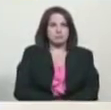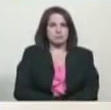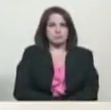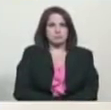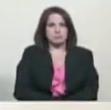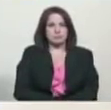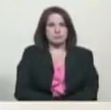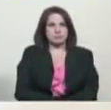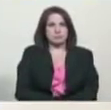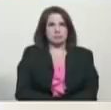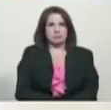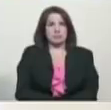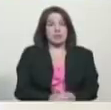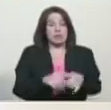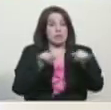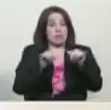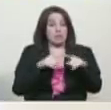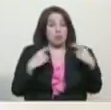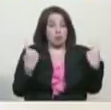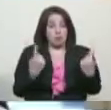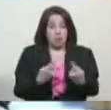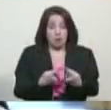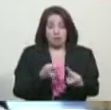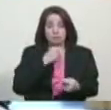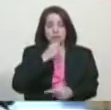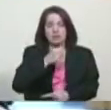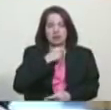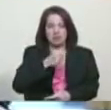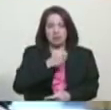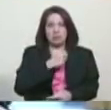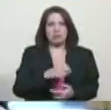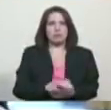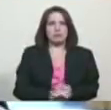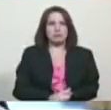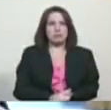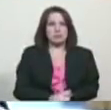Aquí en este mismo salón le di la entrevista a la BBC.